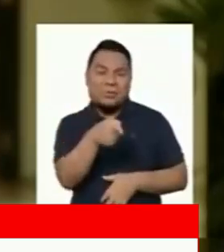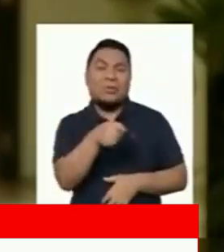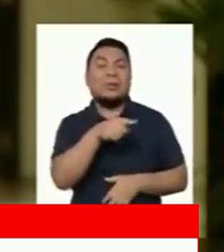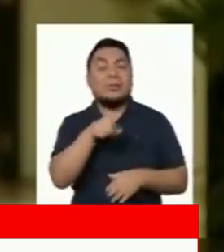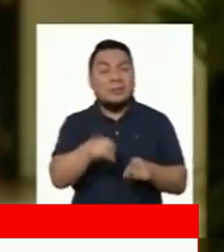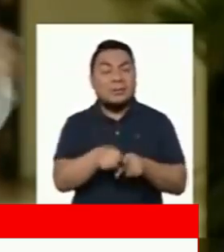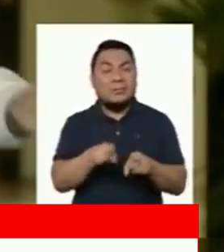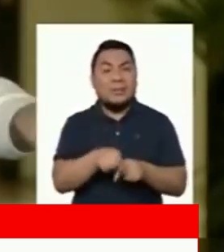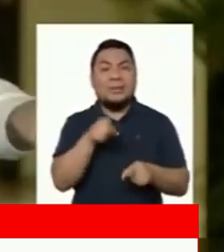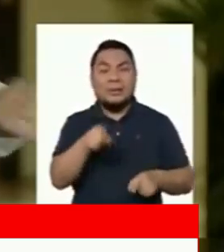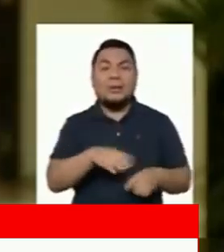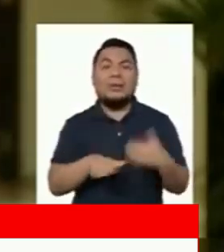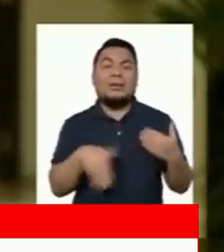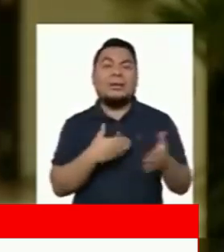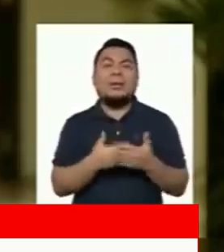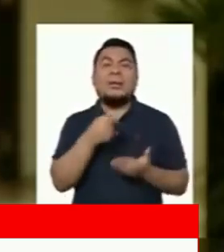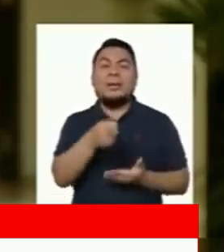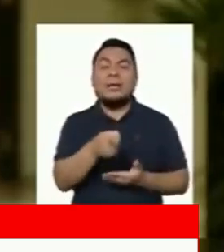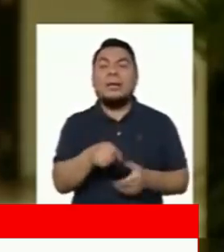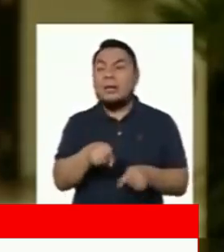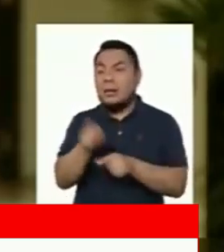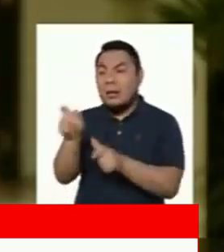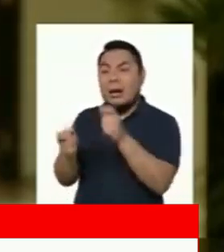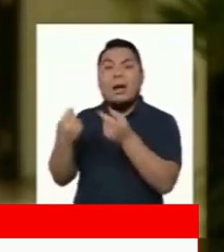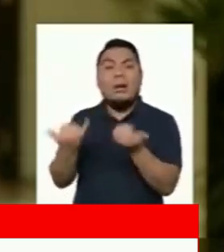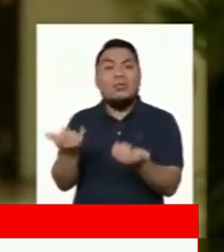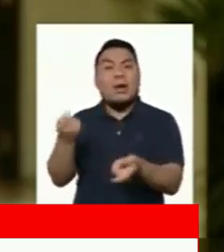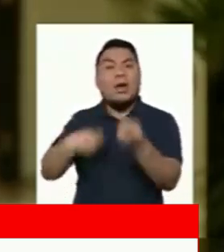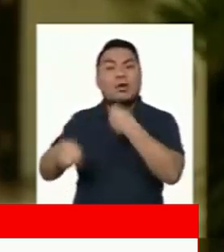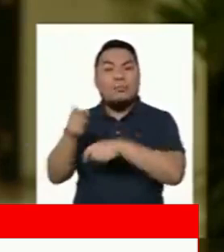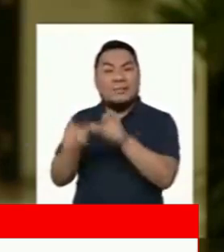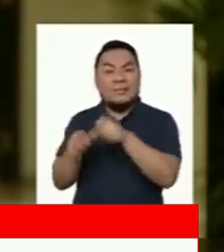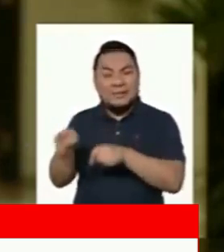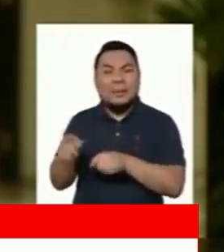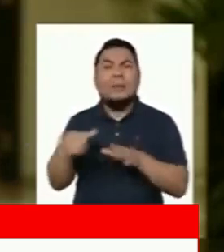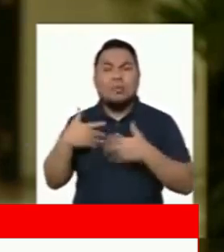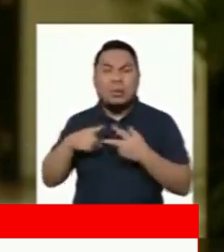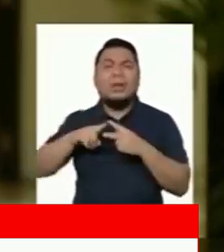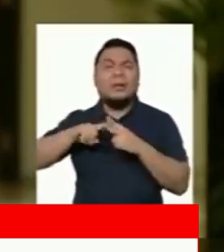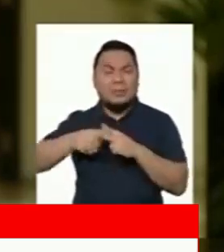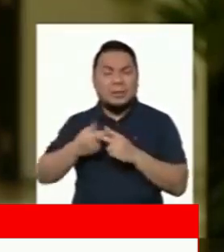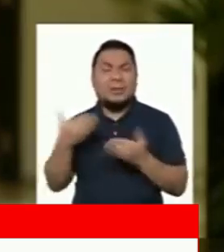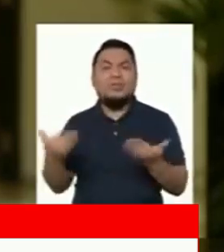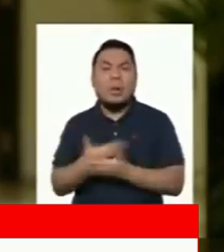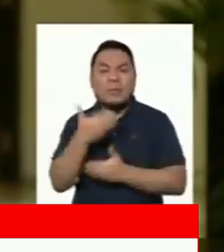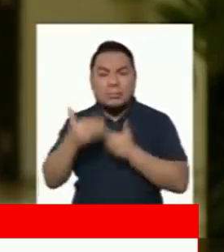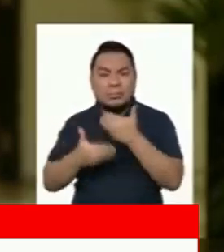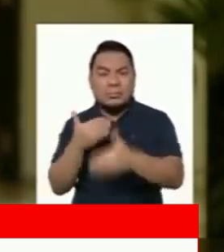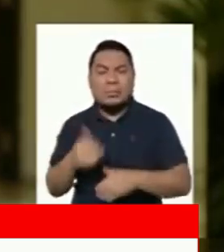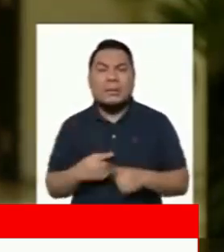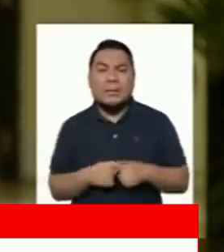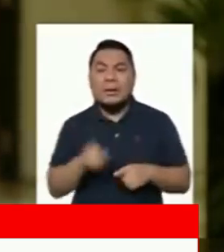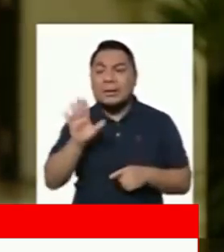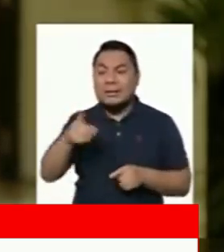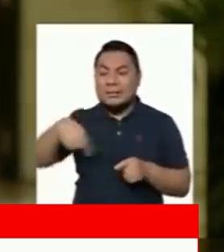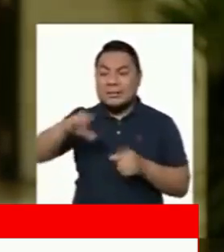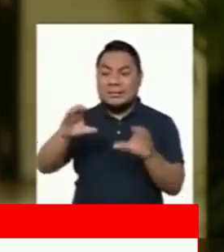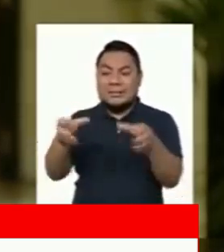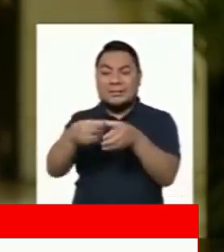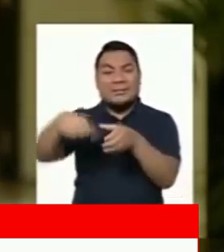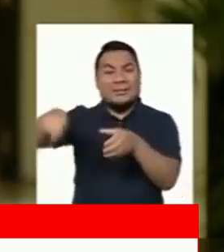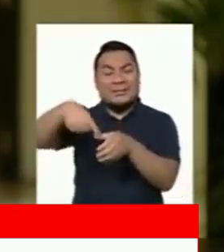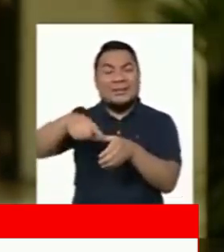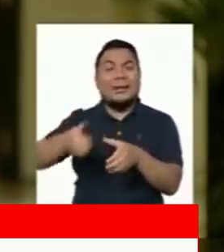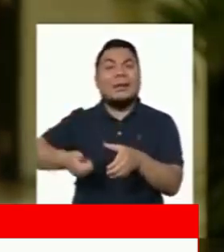los problemas, no de mercados, sino comerciales, se pueden reiniciar. Pero es ahí el dirigente, los miembros de